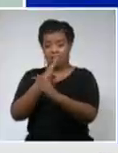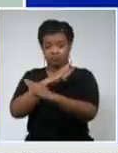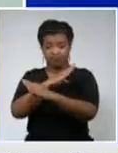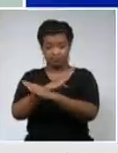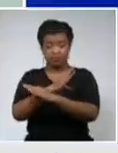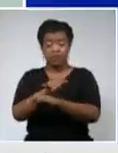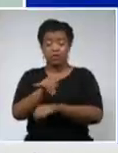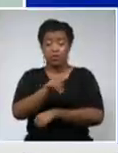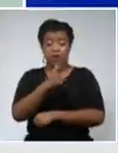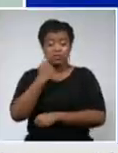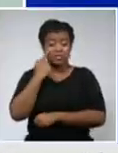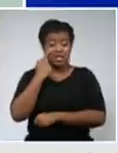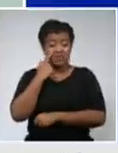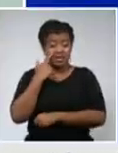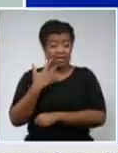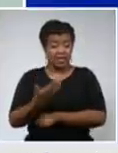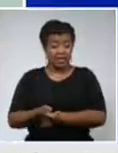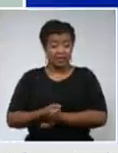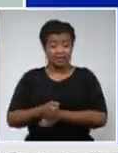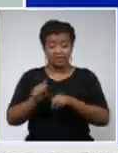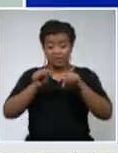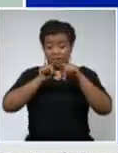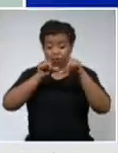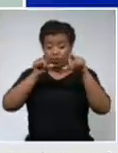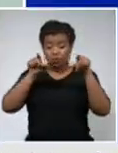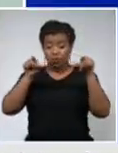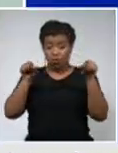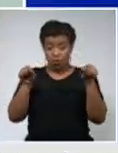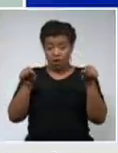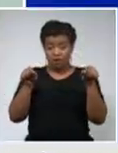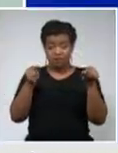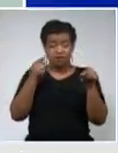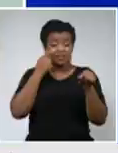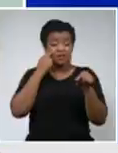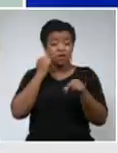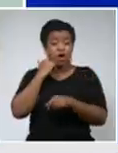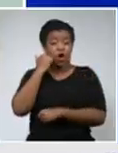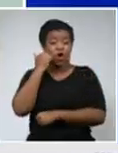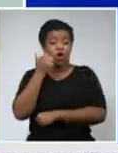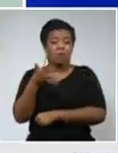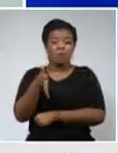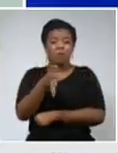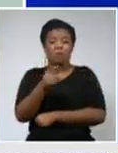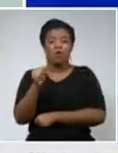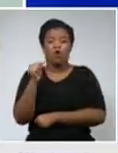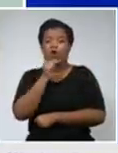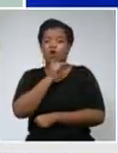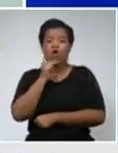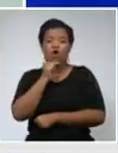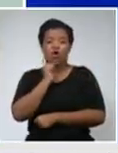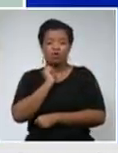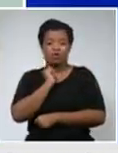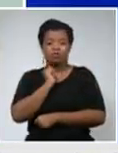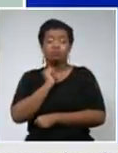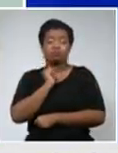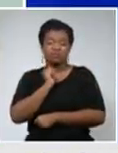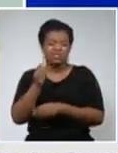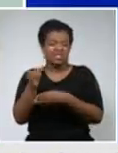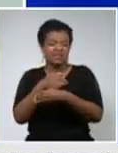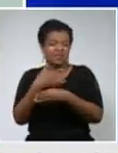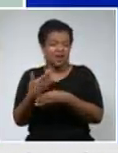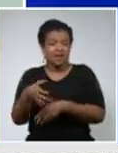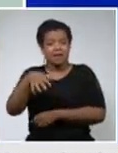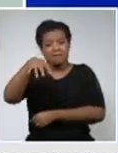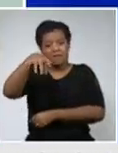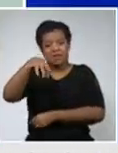ver ahí, es lo que está pintado de medio rojo, pues Pinar del Río, Artemisa, La